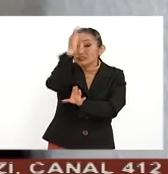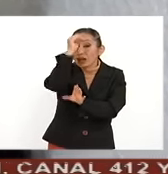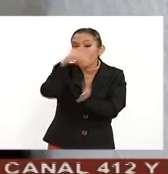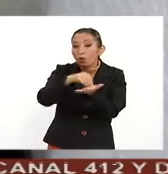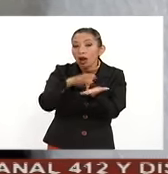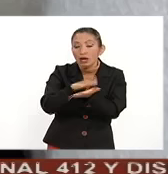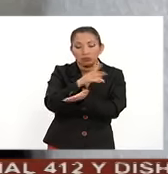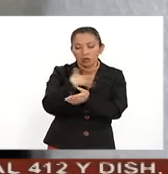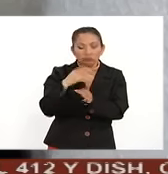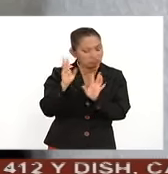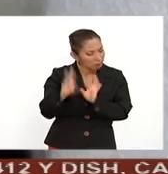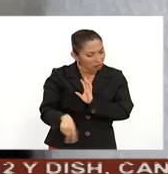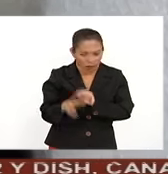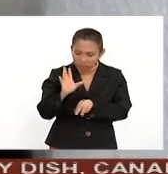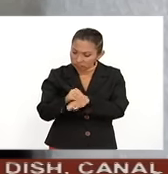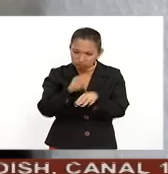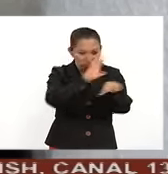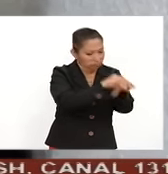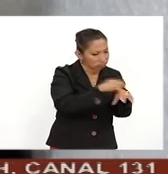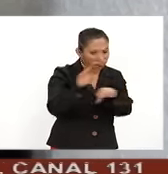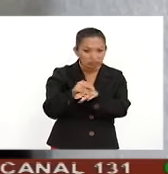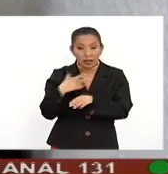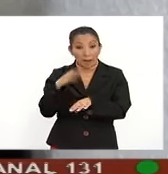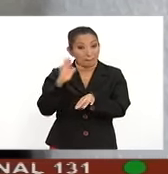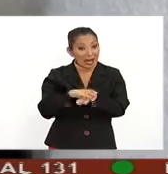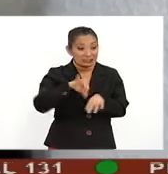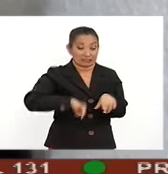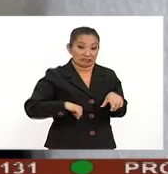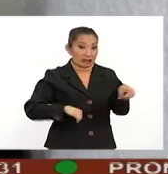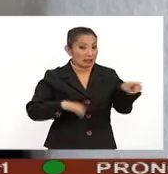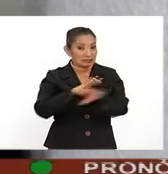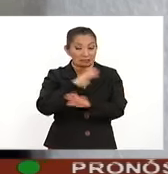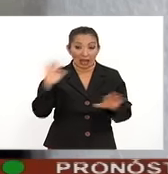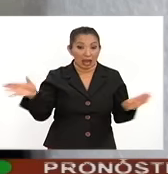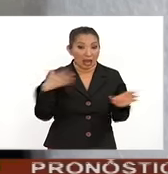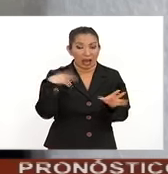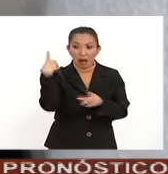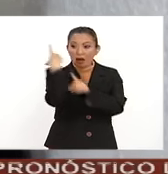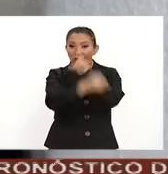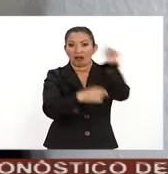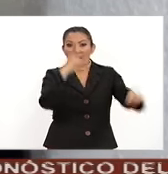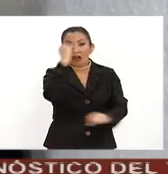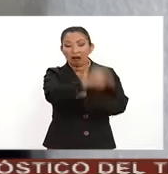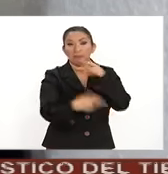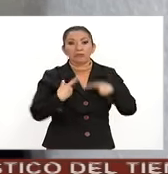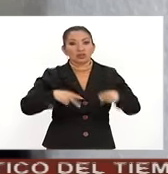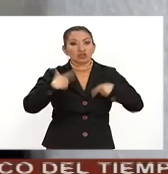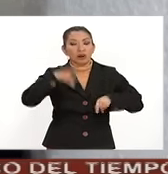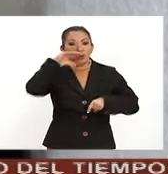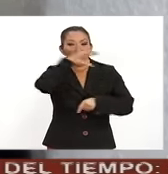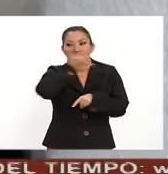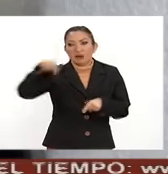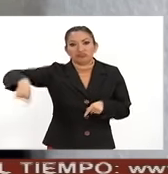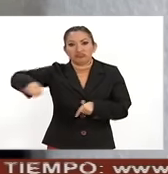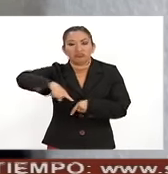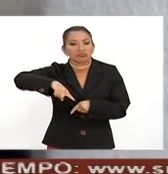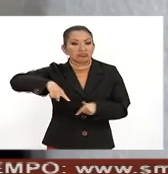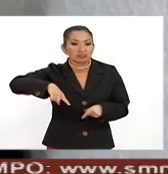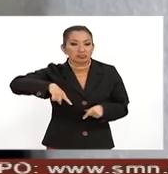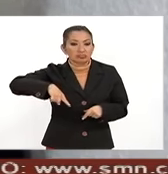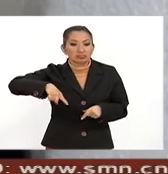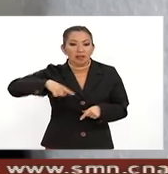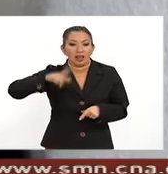país como el otro han hecho concesiones. Al que más le interesa de que ya no exista esta fuga de cubanos es al régimen de Castro, iba a